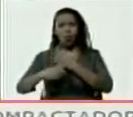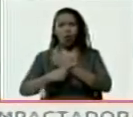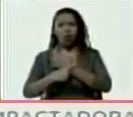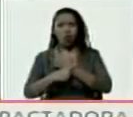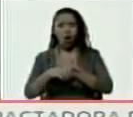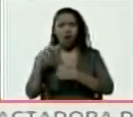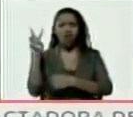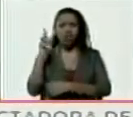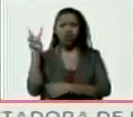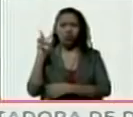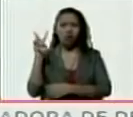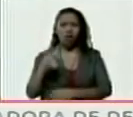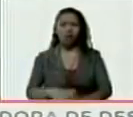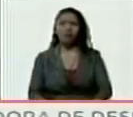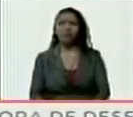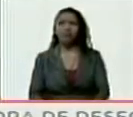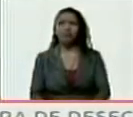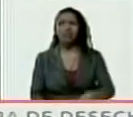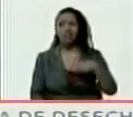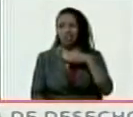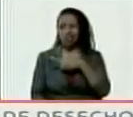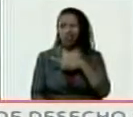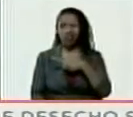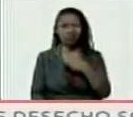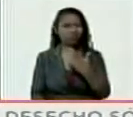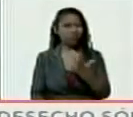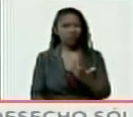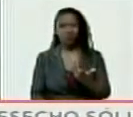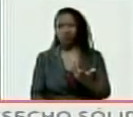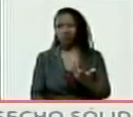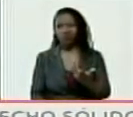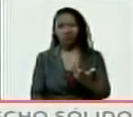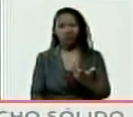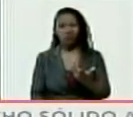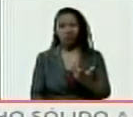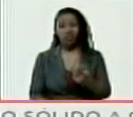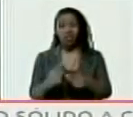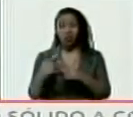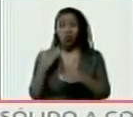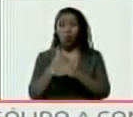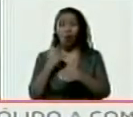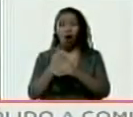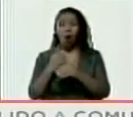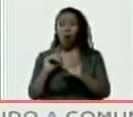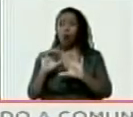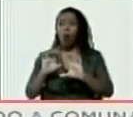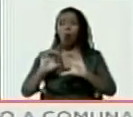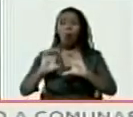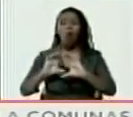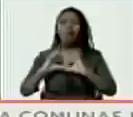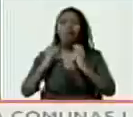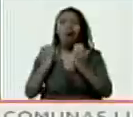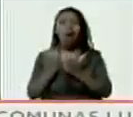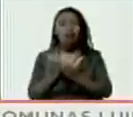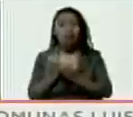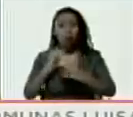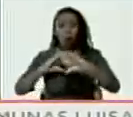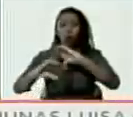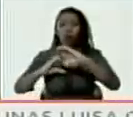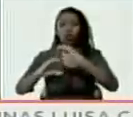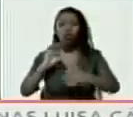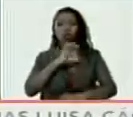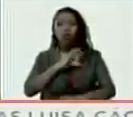en Venezuela. Esto es, pero como para dar una clase en pregrado de comunicación social de cómo se